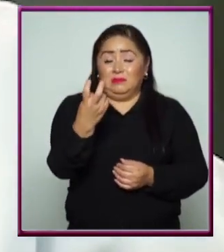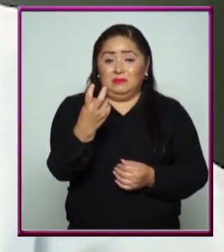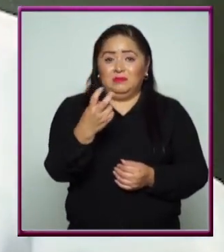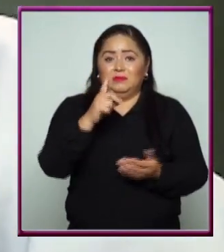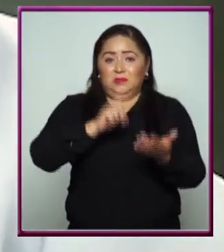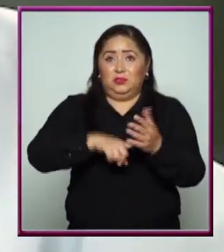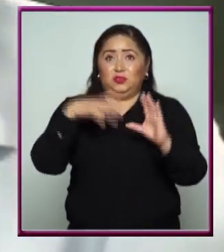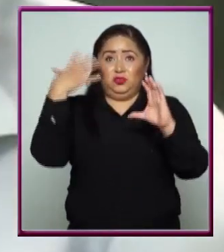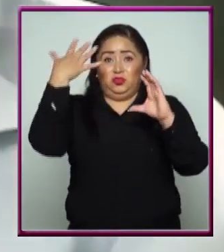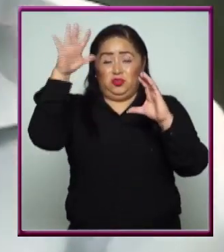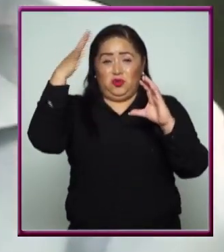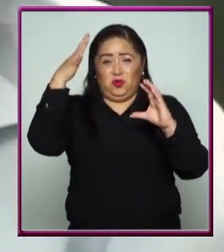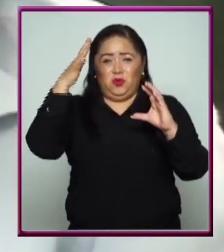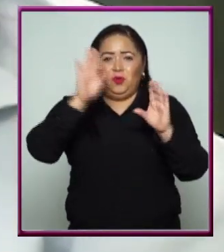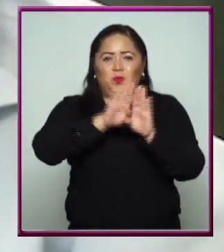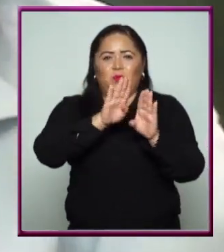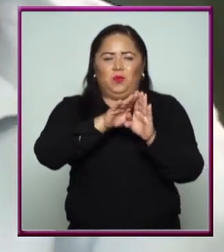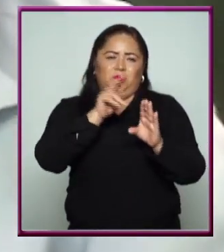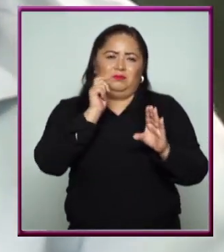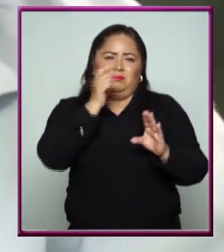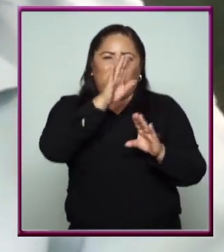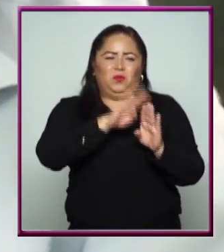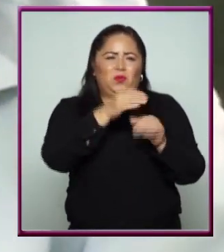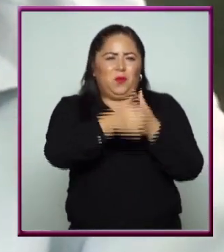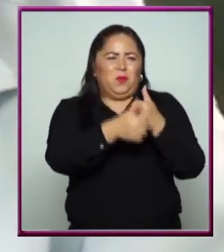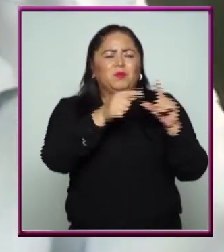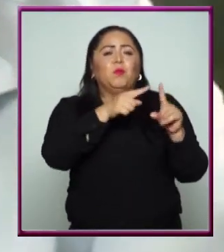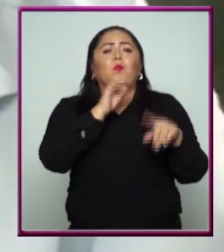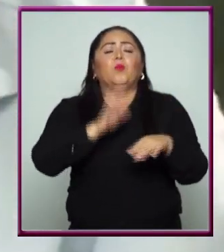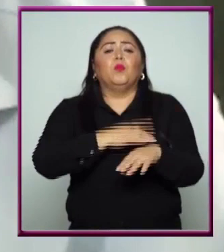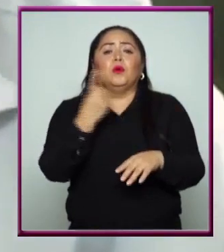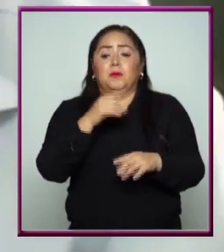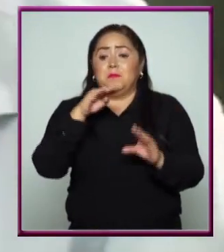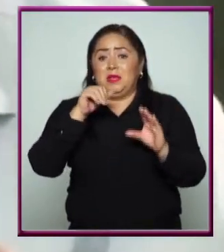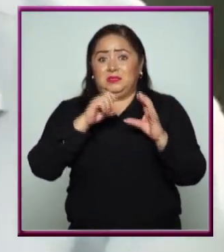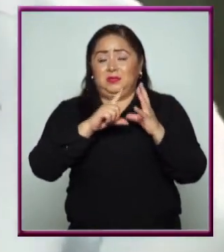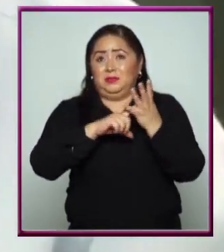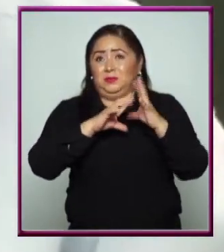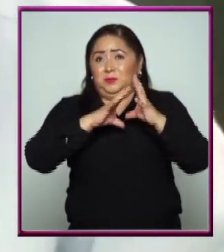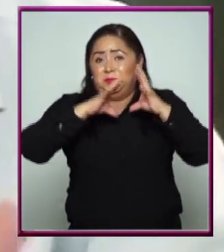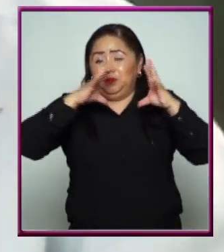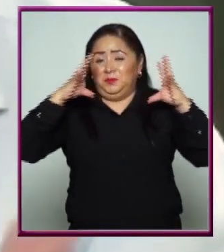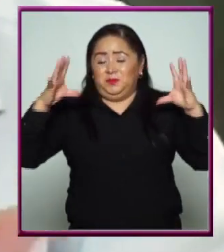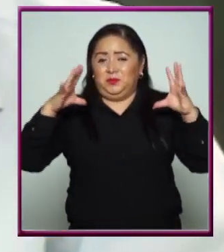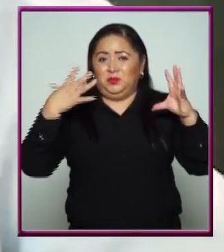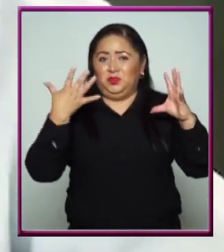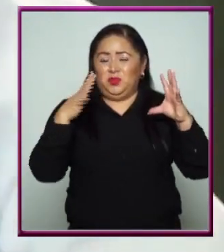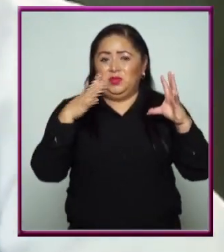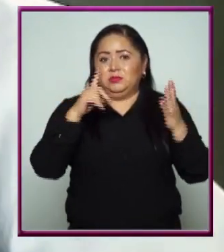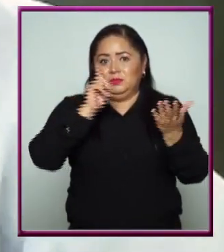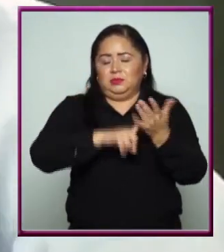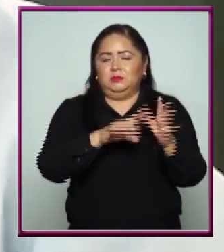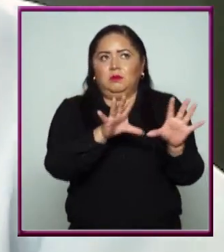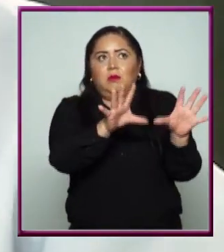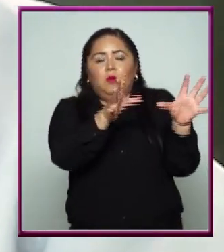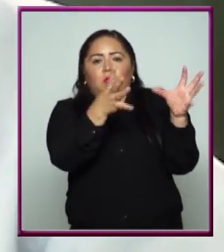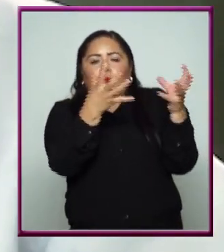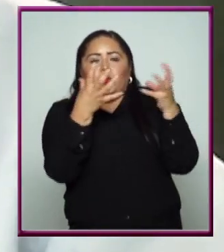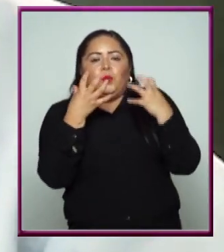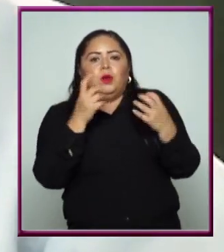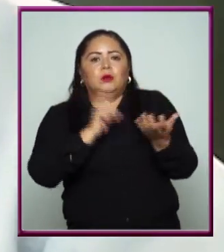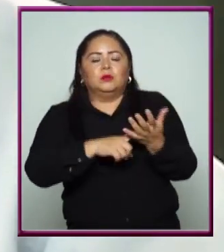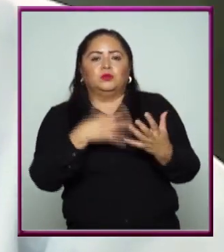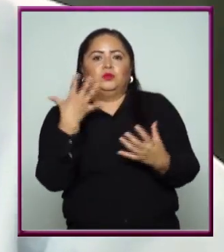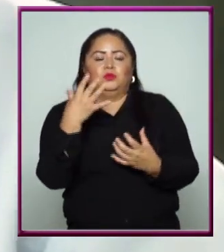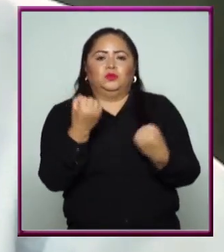precisamente en el Sol se da una competencia porque por la masa, los cuerpos muy masivos, todos sabemos que